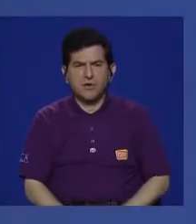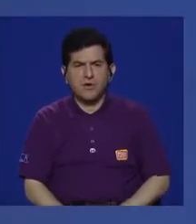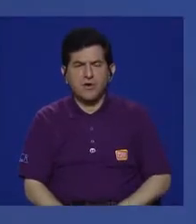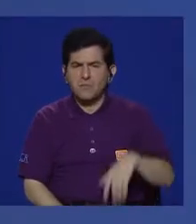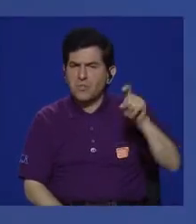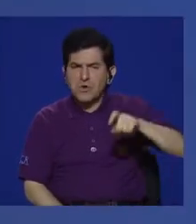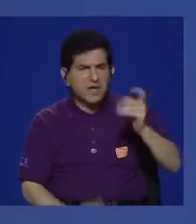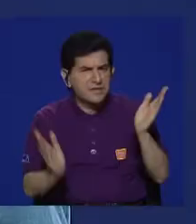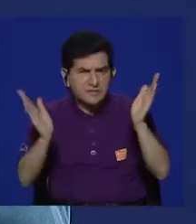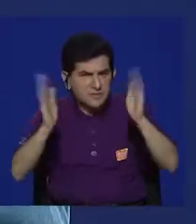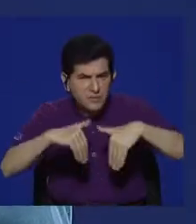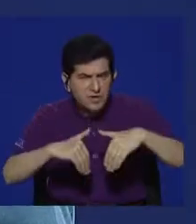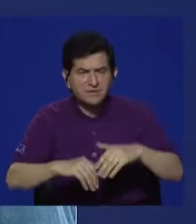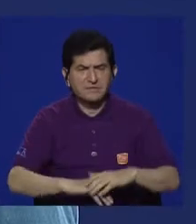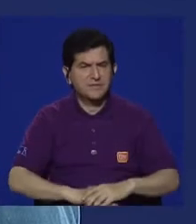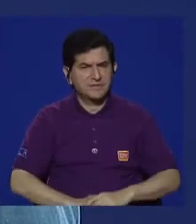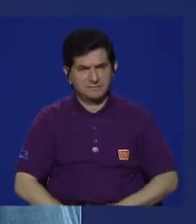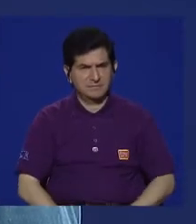ha habido esa necesidad?